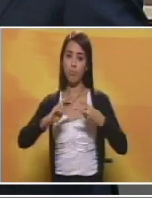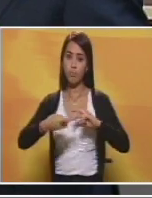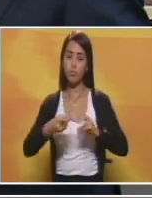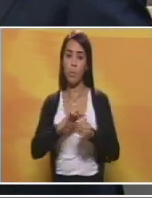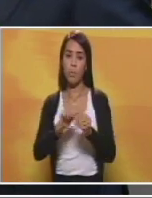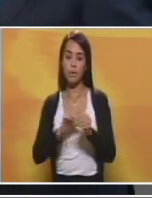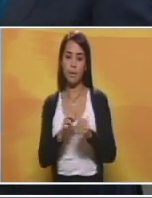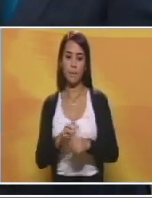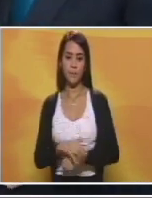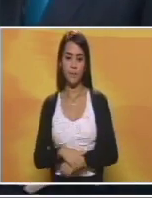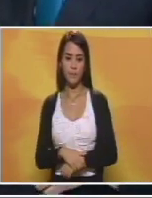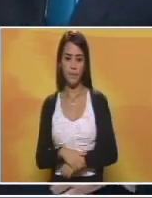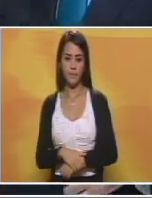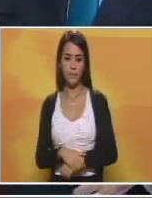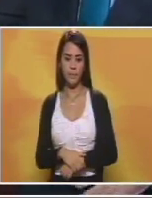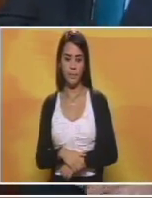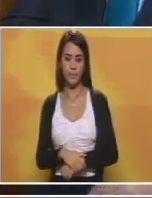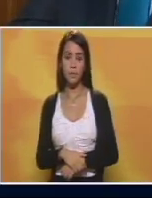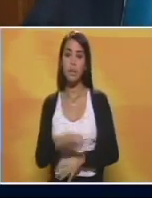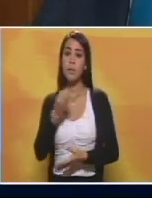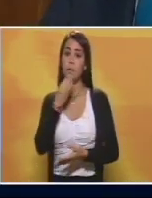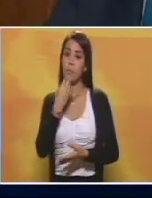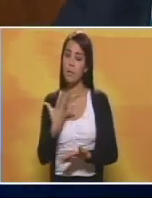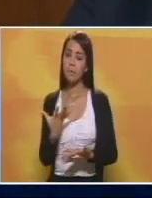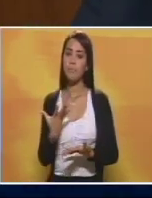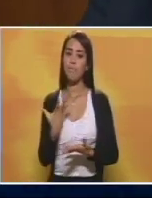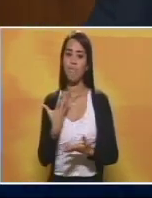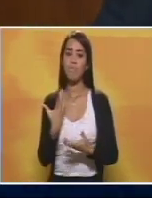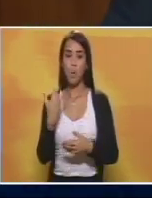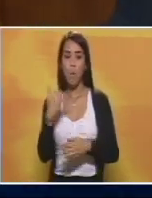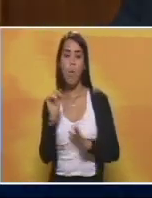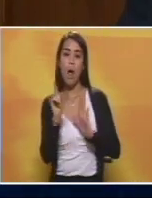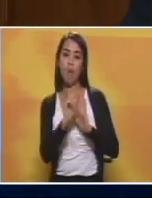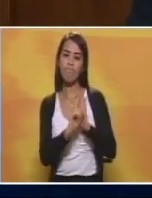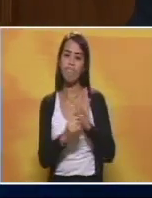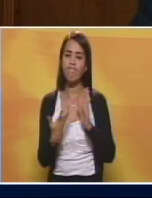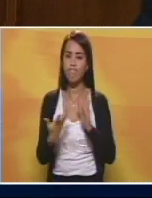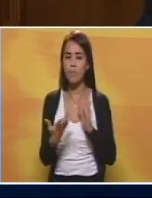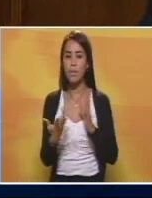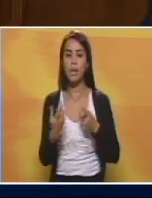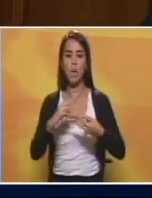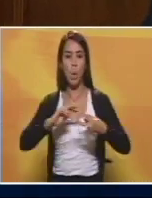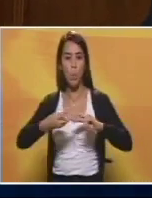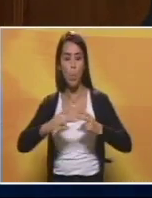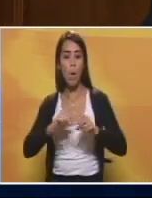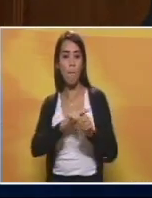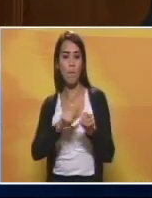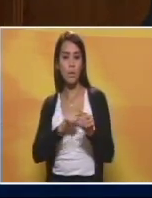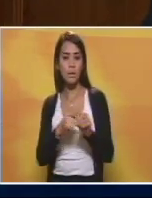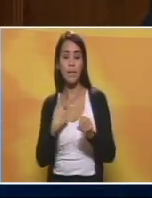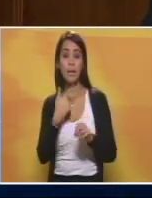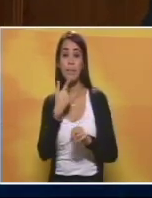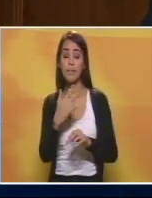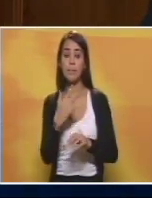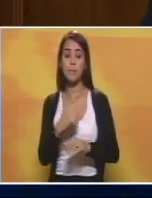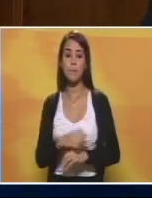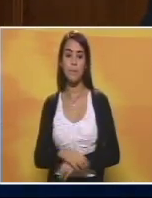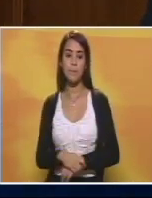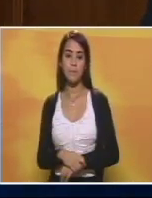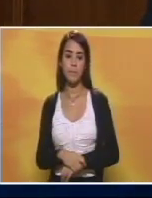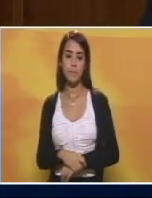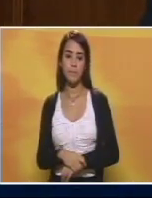reconversión monetaria si bueno mira tal y como está planteada la reconversión monetaria la cual tenemos que advertir del primer